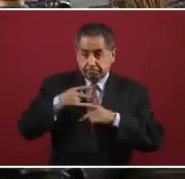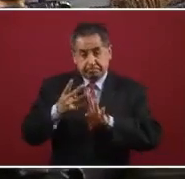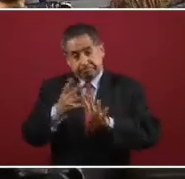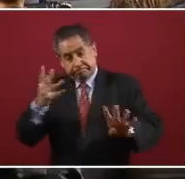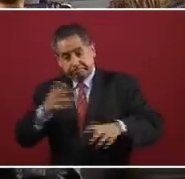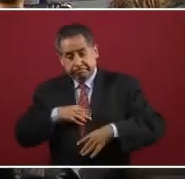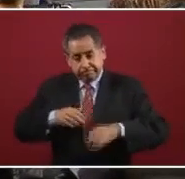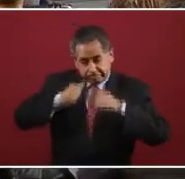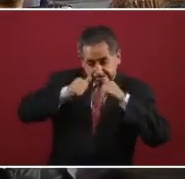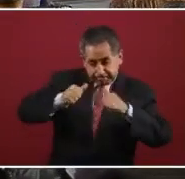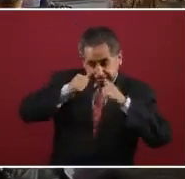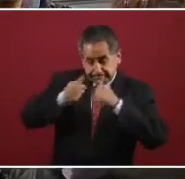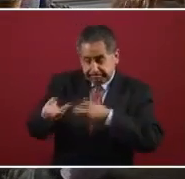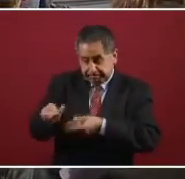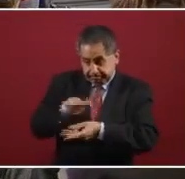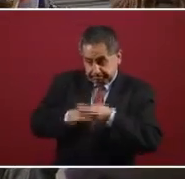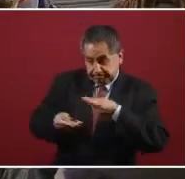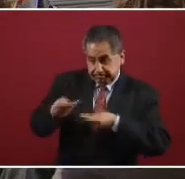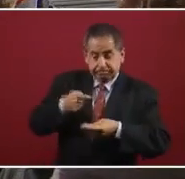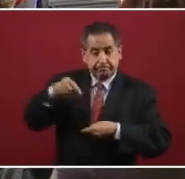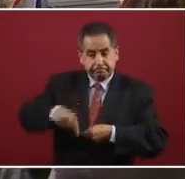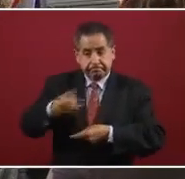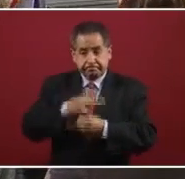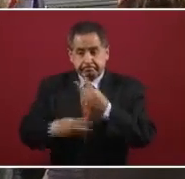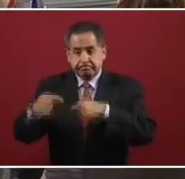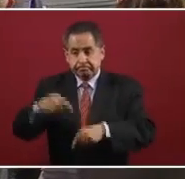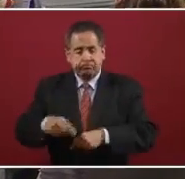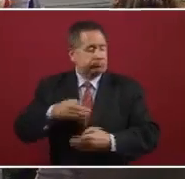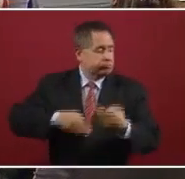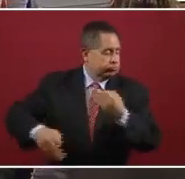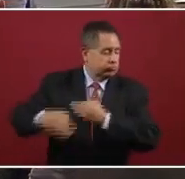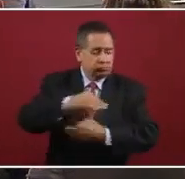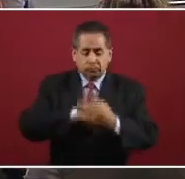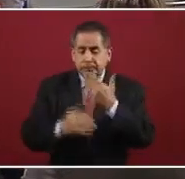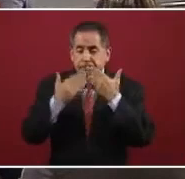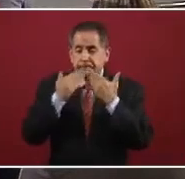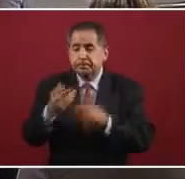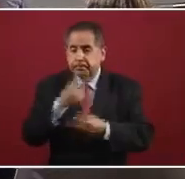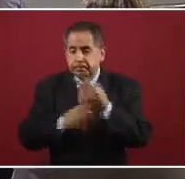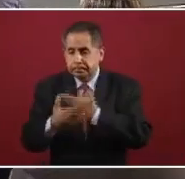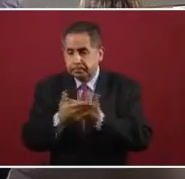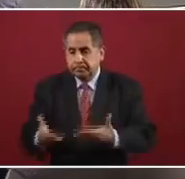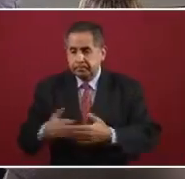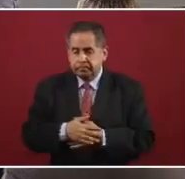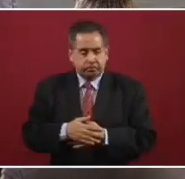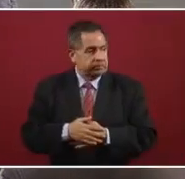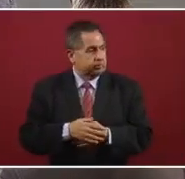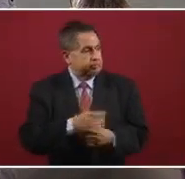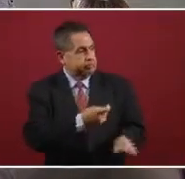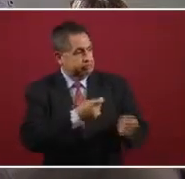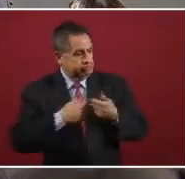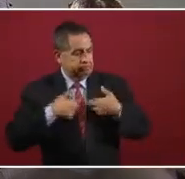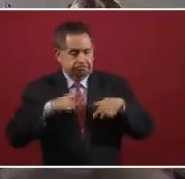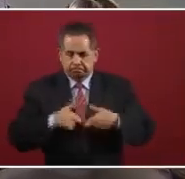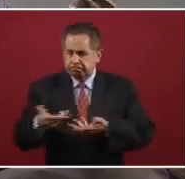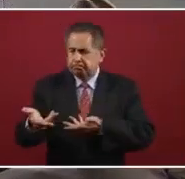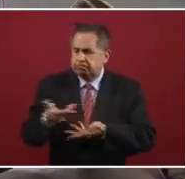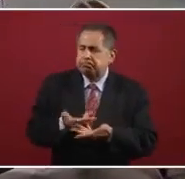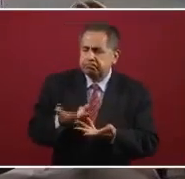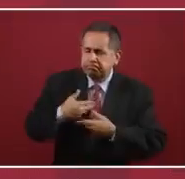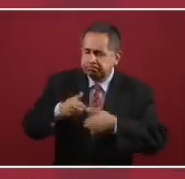toda la que viene. Toda la gente que viene a Palacio Nacional es bienvenida. La recibimos en representación del licenciado Andrés Manuel López